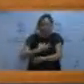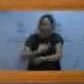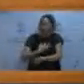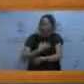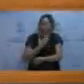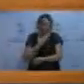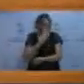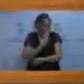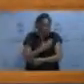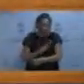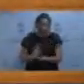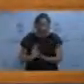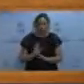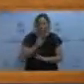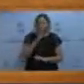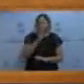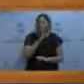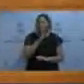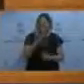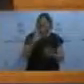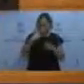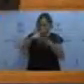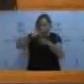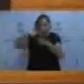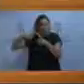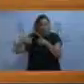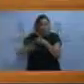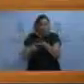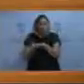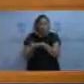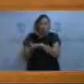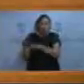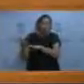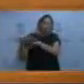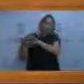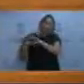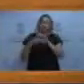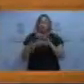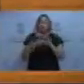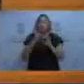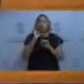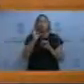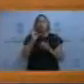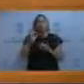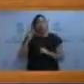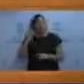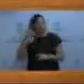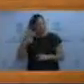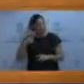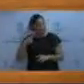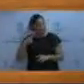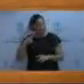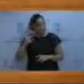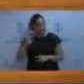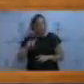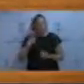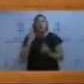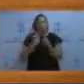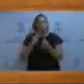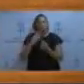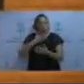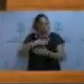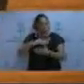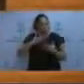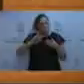viendo las cuestiones que han surgido en las últimas fechas en relación a la gestión de SOGEPSA y que muchas han sido puestas desde el relieve por este grupo parlamentario